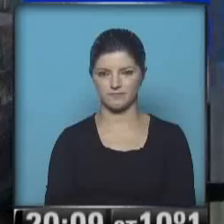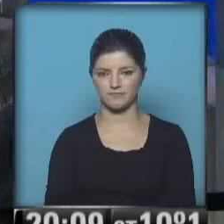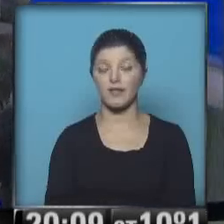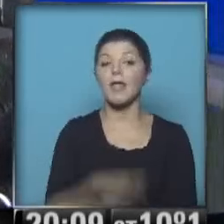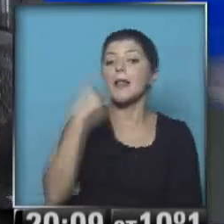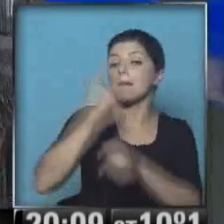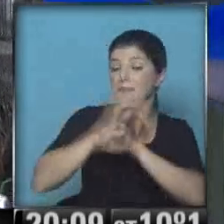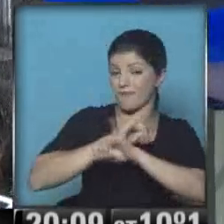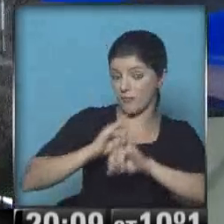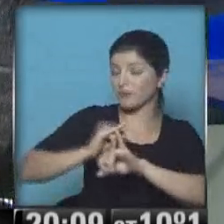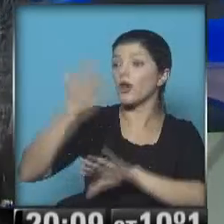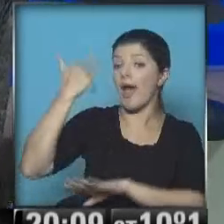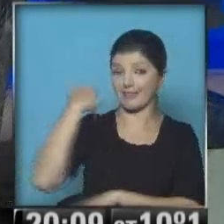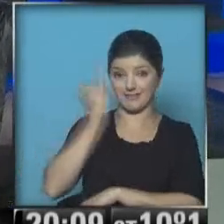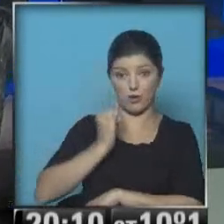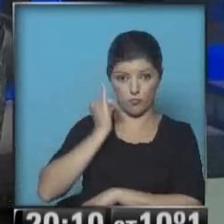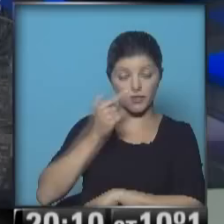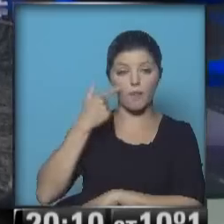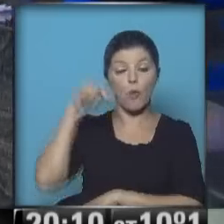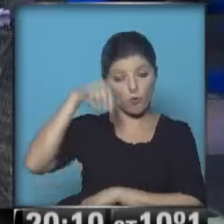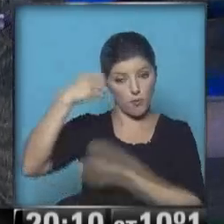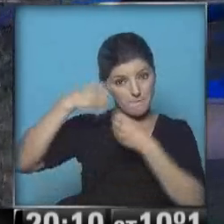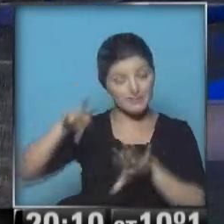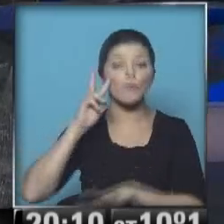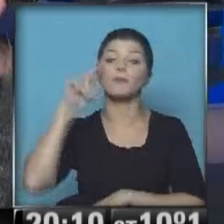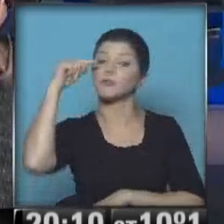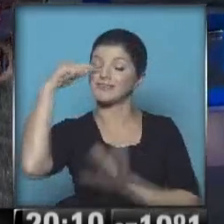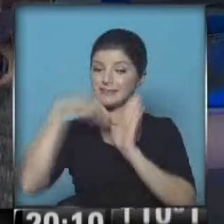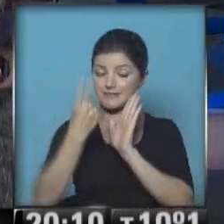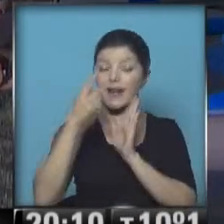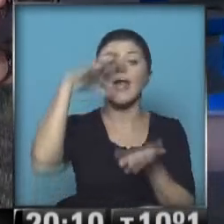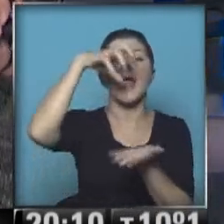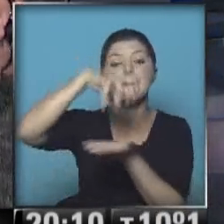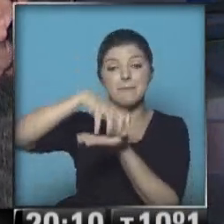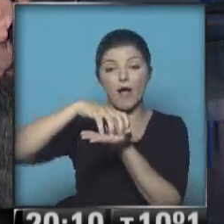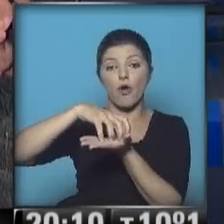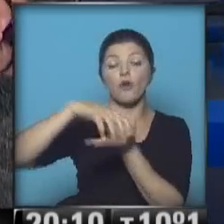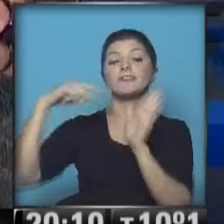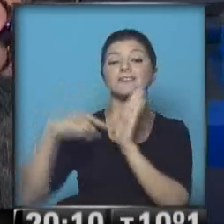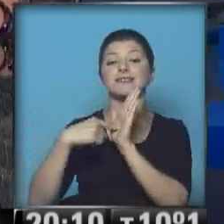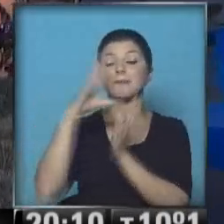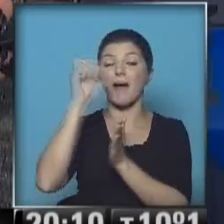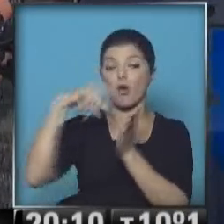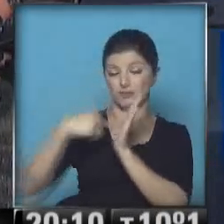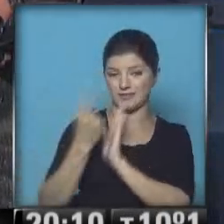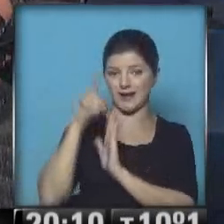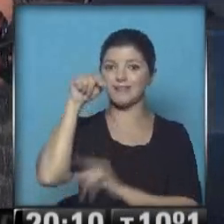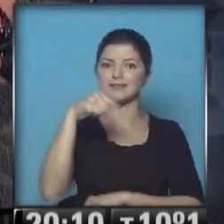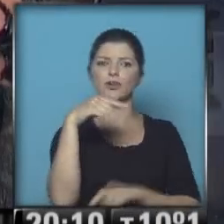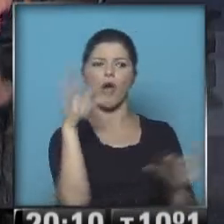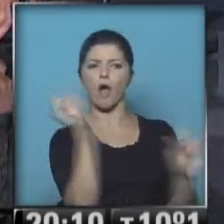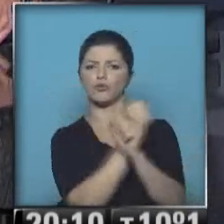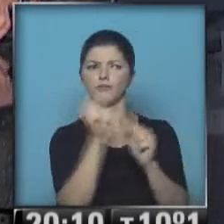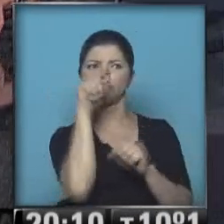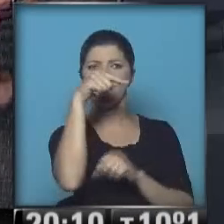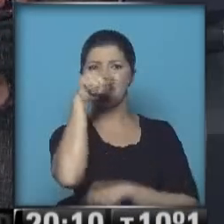Primera información, se lo adelantamos cuando comenzamos esta edición de Visión 7. El Banco Central de la República Argentina le revocó la autorización para